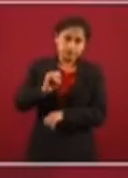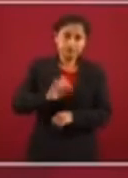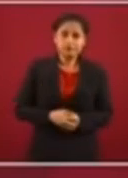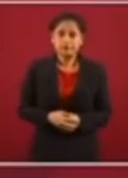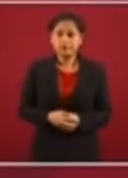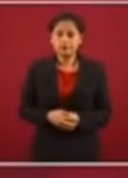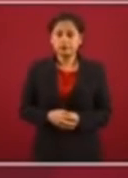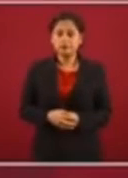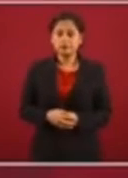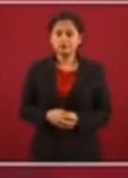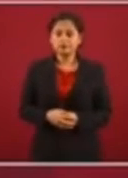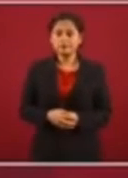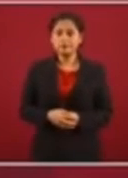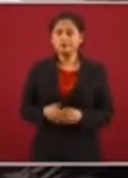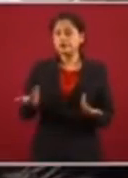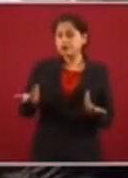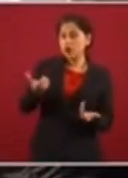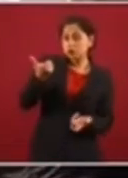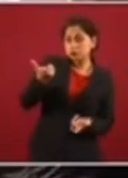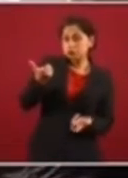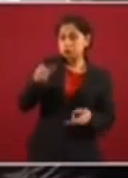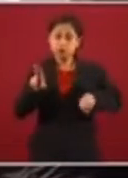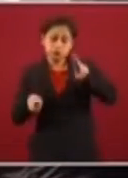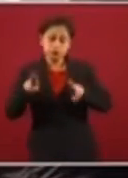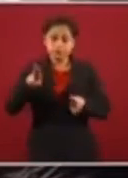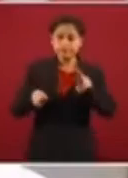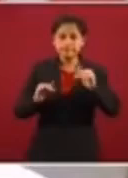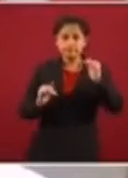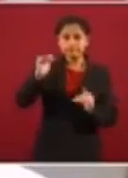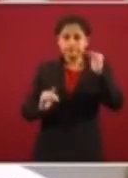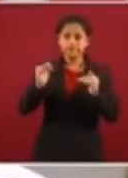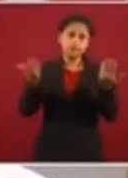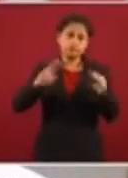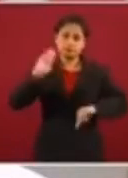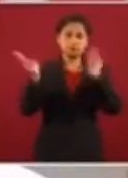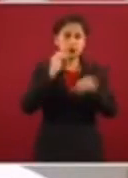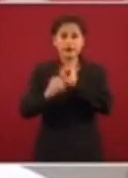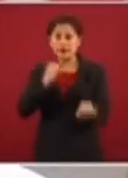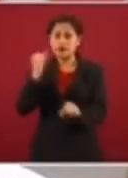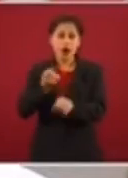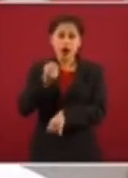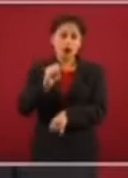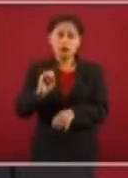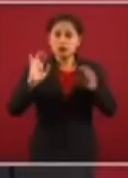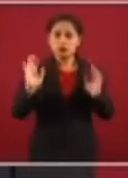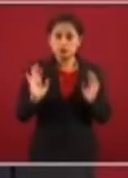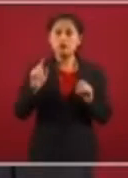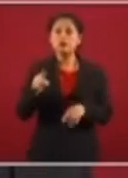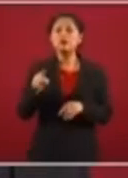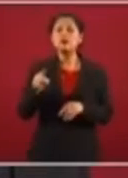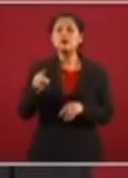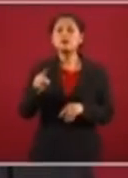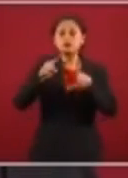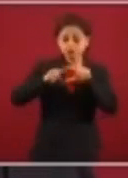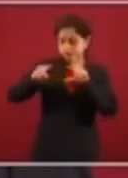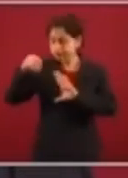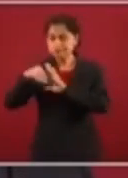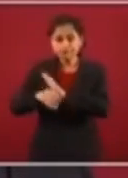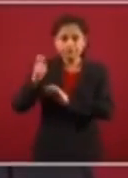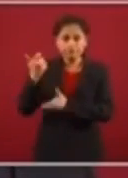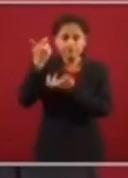de la depreciación de las monedas, es un fenómeno nacional, la caída de las bolsas, perdón, internacional. Es un asunto